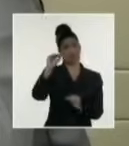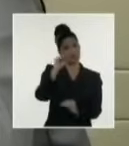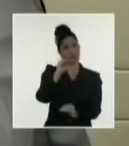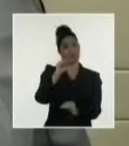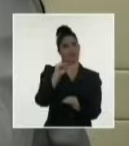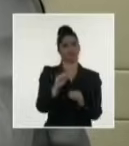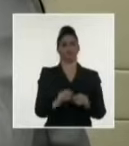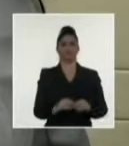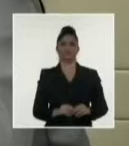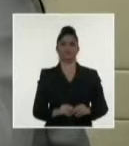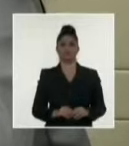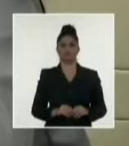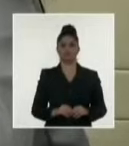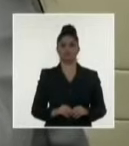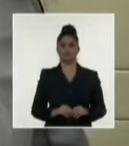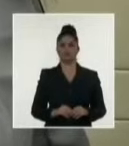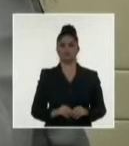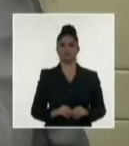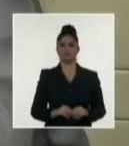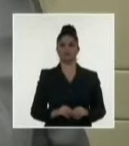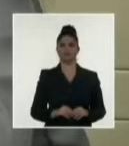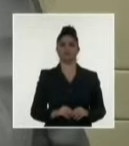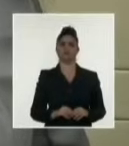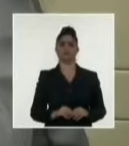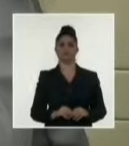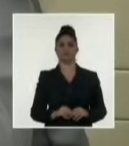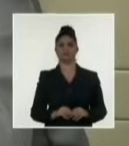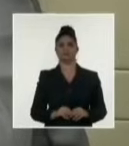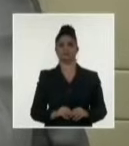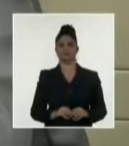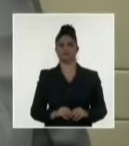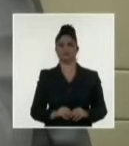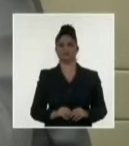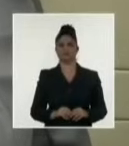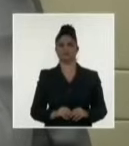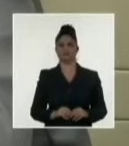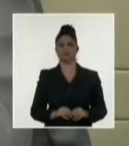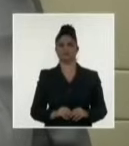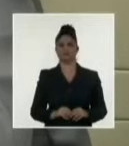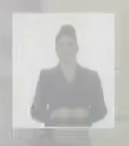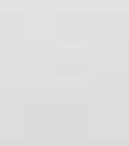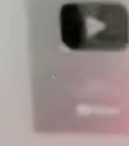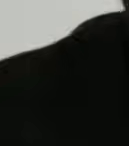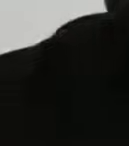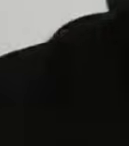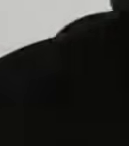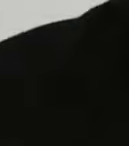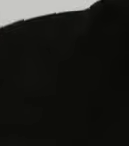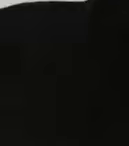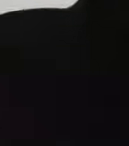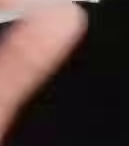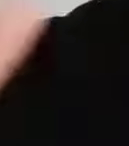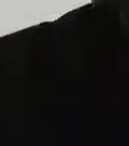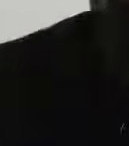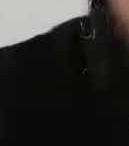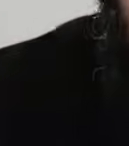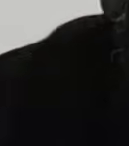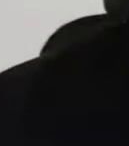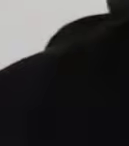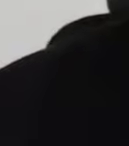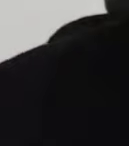administrativos no se fortalece la emp paridad de los cuadros Bueno ya ahí escuchamos